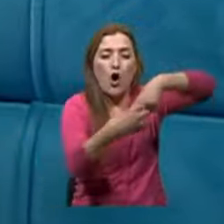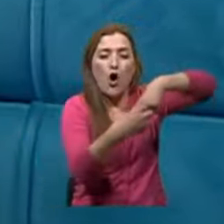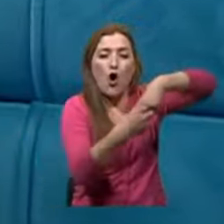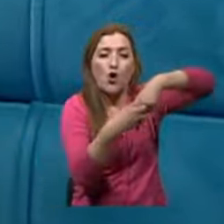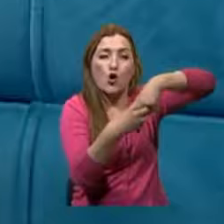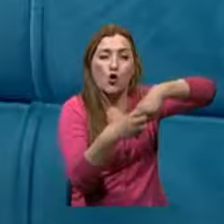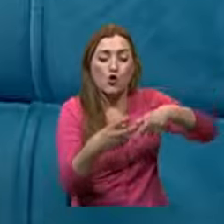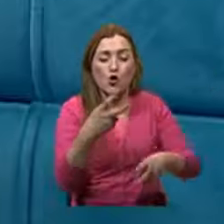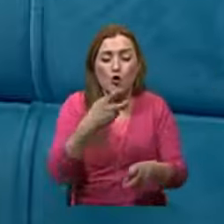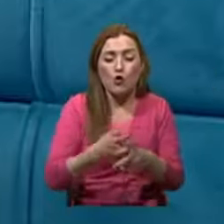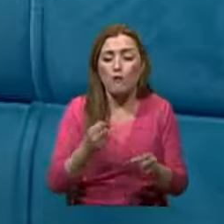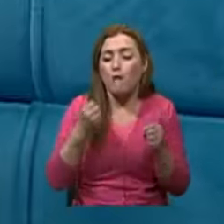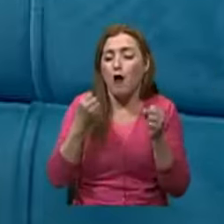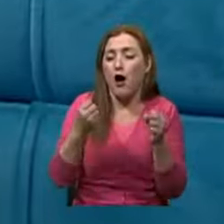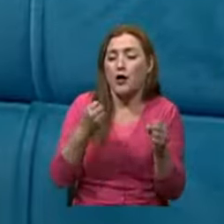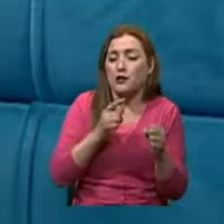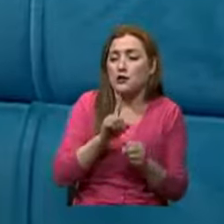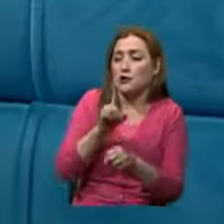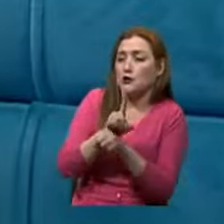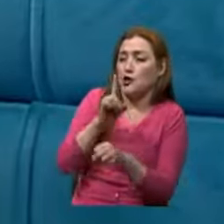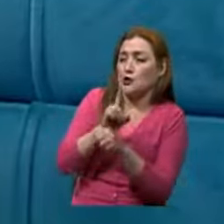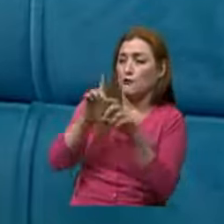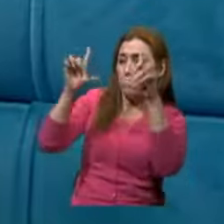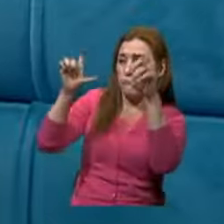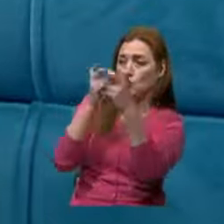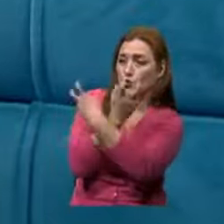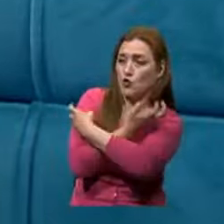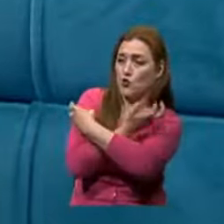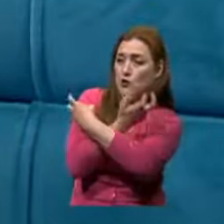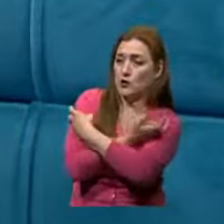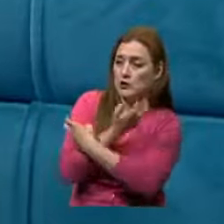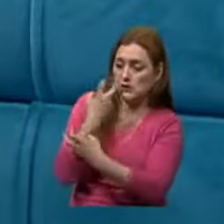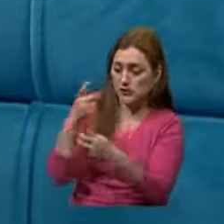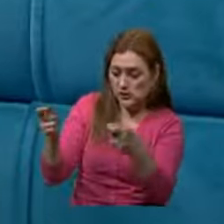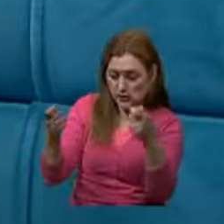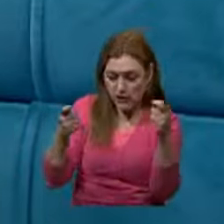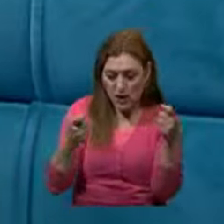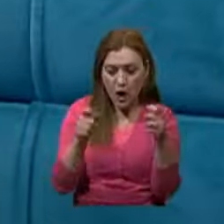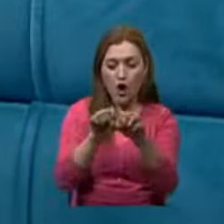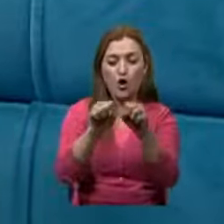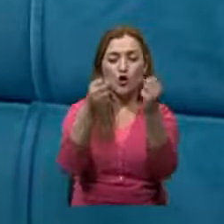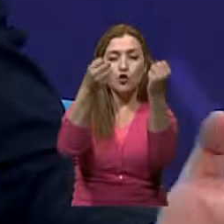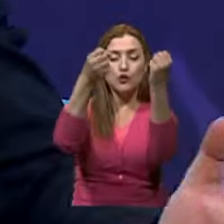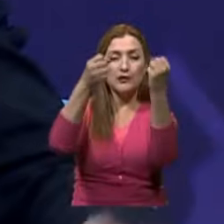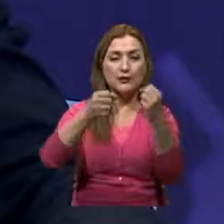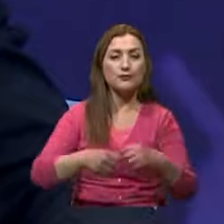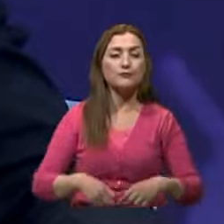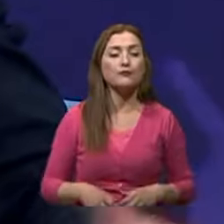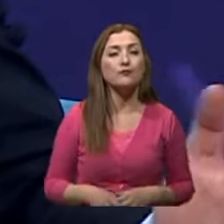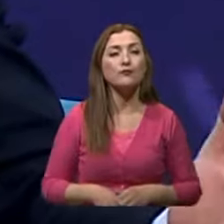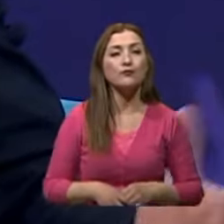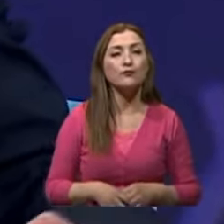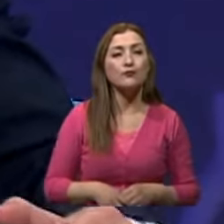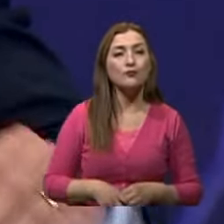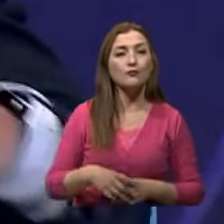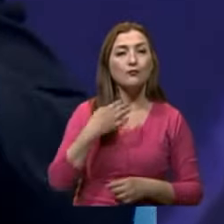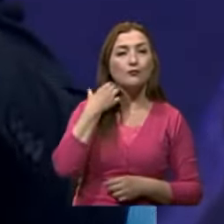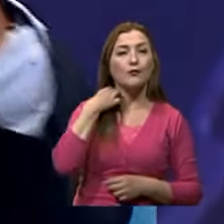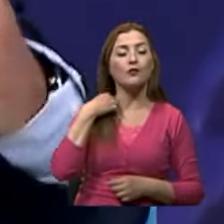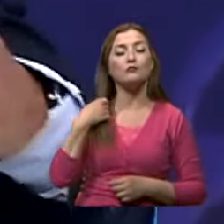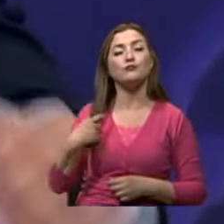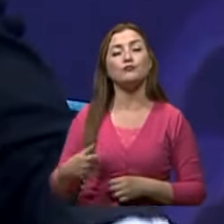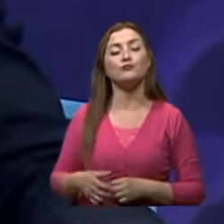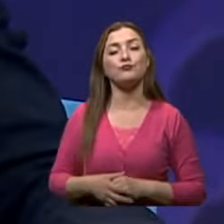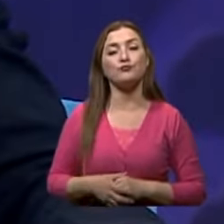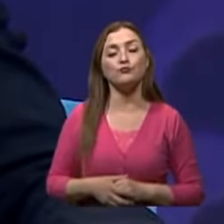por la cual fui al médico a realizarme algunos rayos X y eso indicó que está rota. Y claro, a ver, es muy